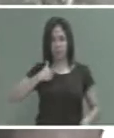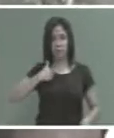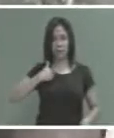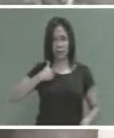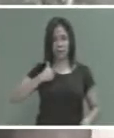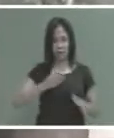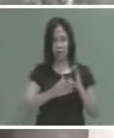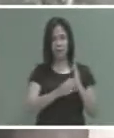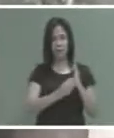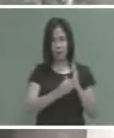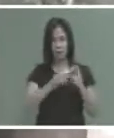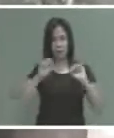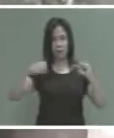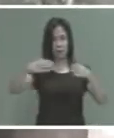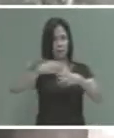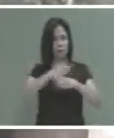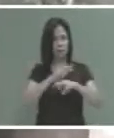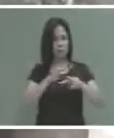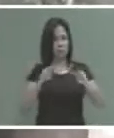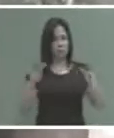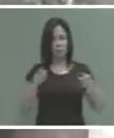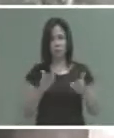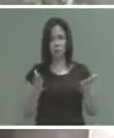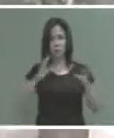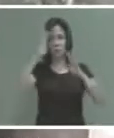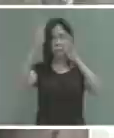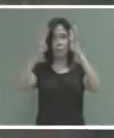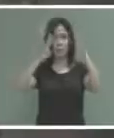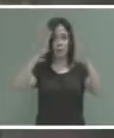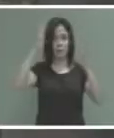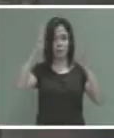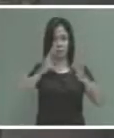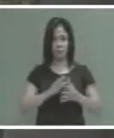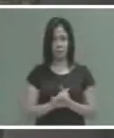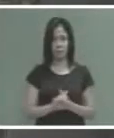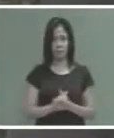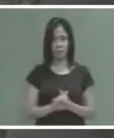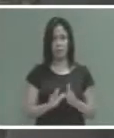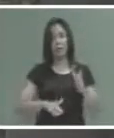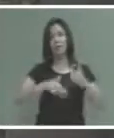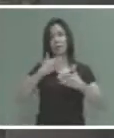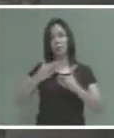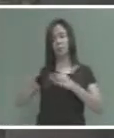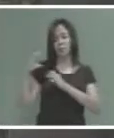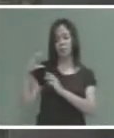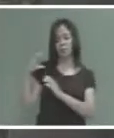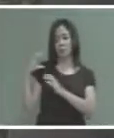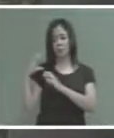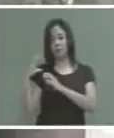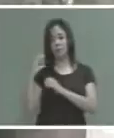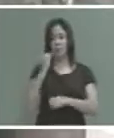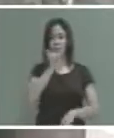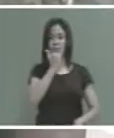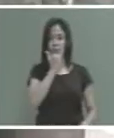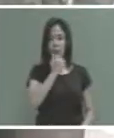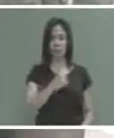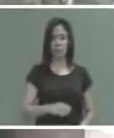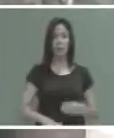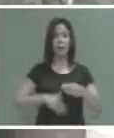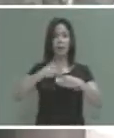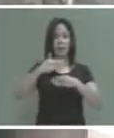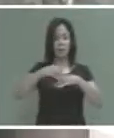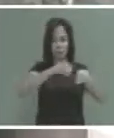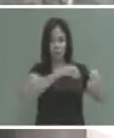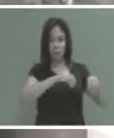sea, de poder hacer cosas, poder crear. Después de la Academia Militar, ¿qué pasa? De ahí entonces me traslado